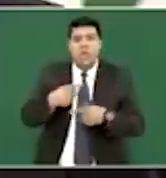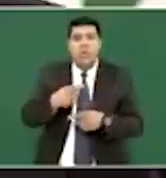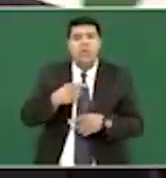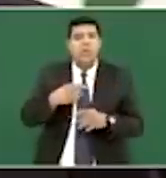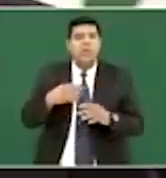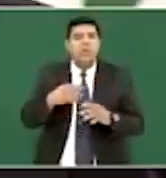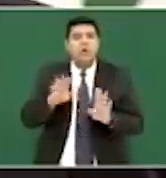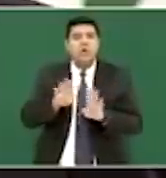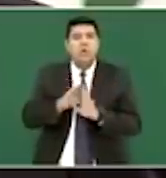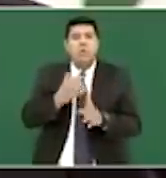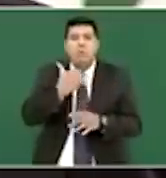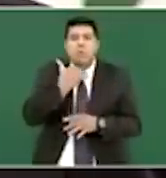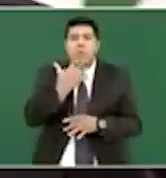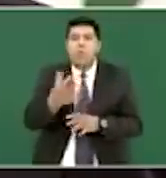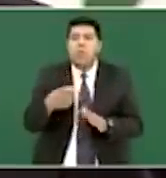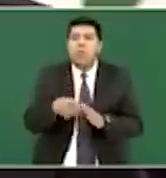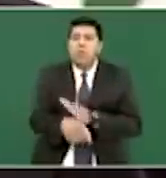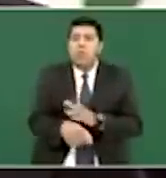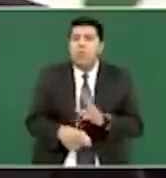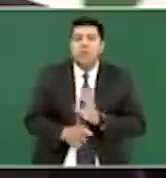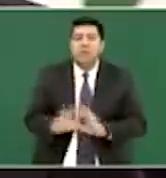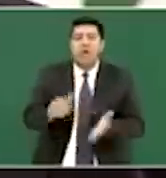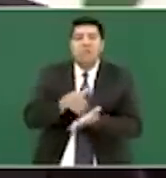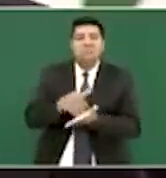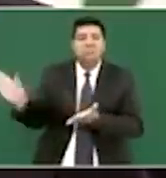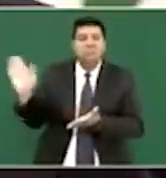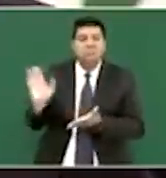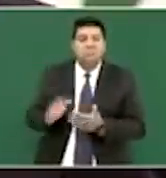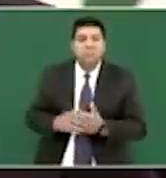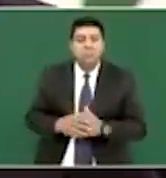Tengo confianza en eso. De modo que